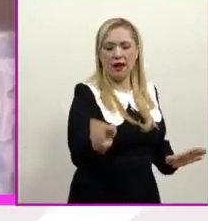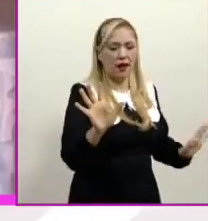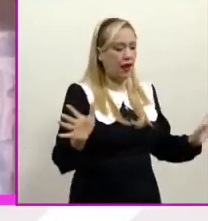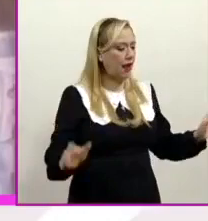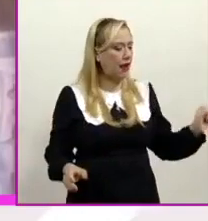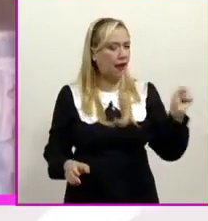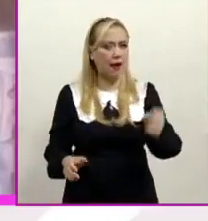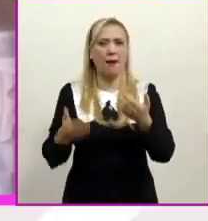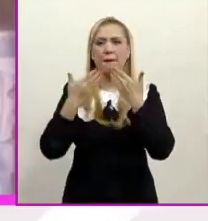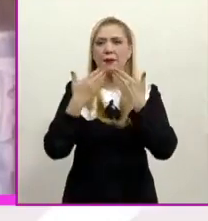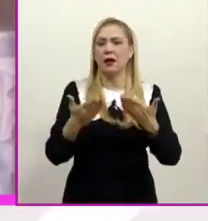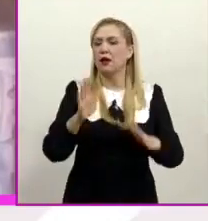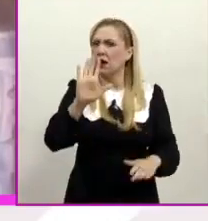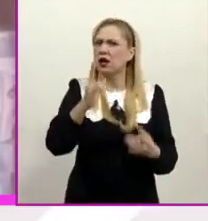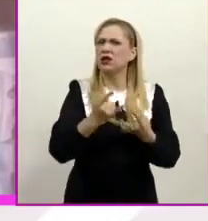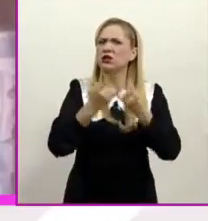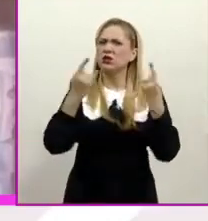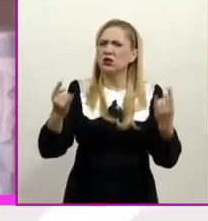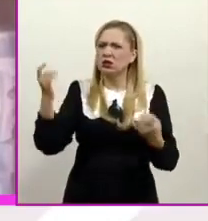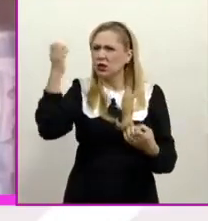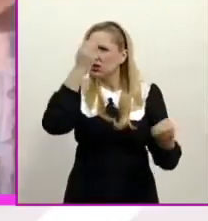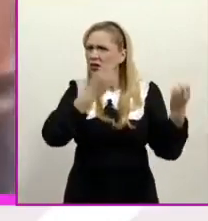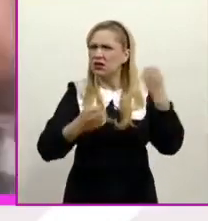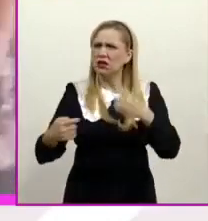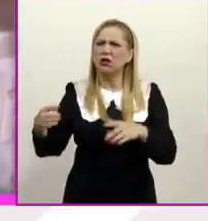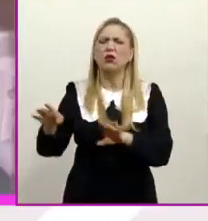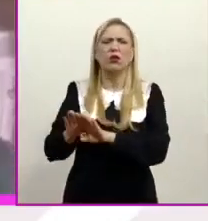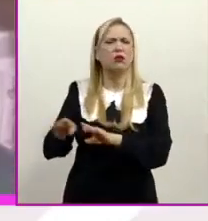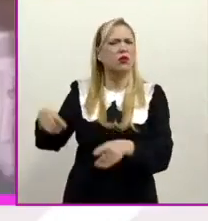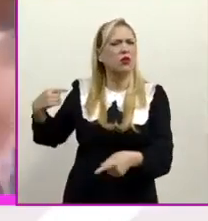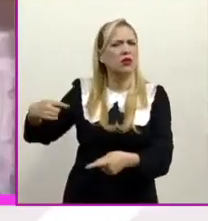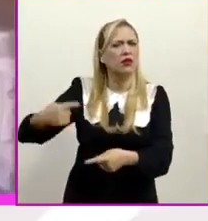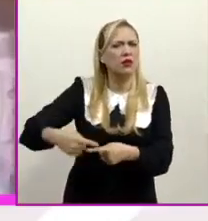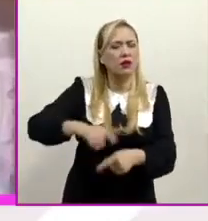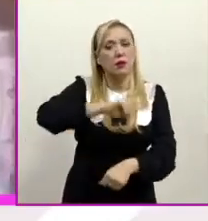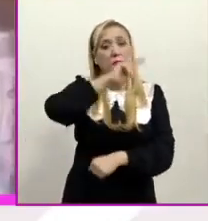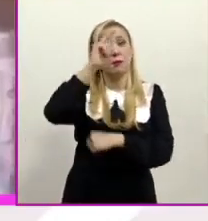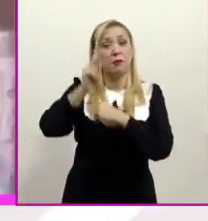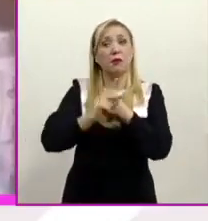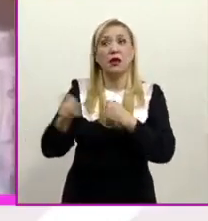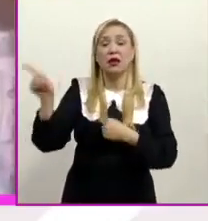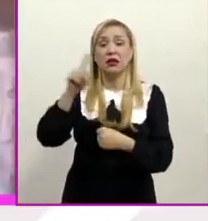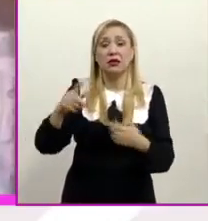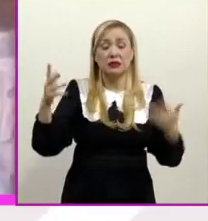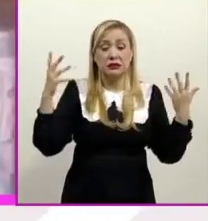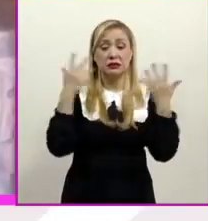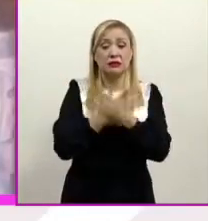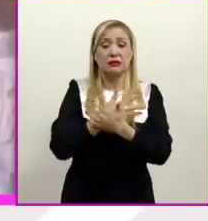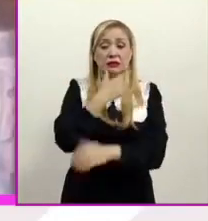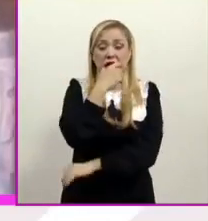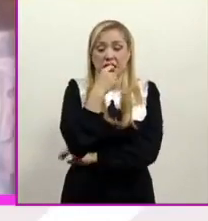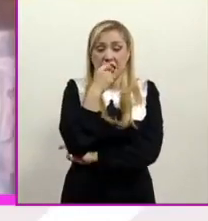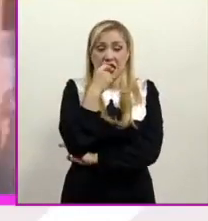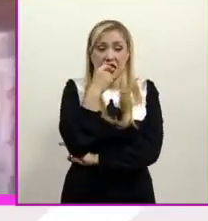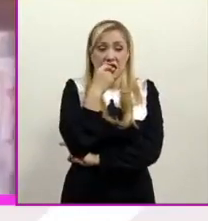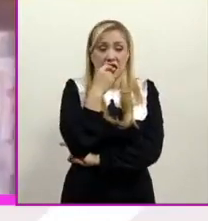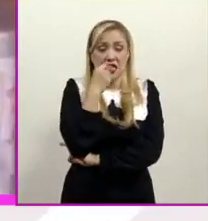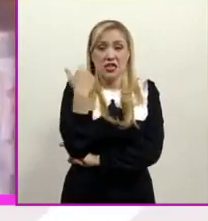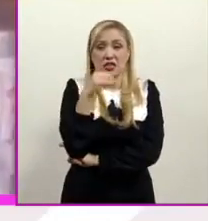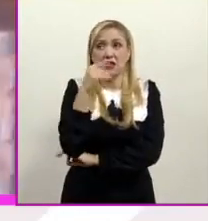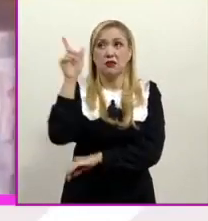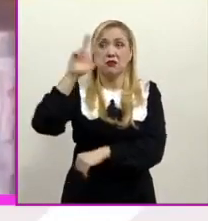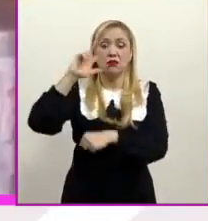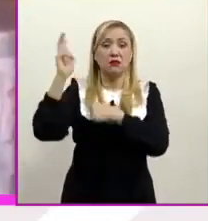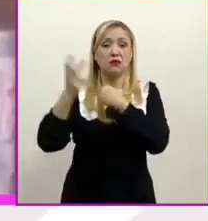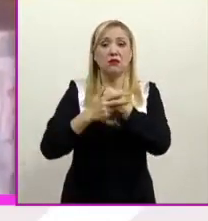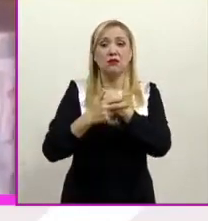historia. ¿Cómo surgieron las cuotas en estos países que se dieron cuenta que nunca tenían, países europeos